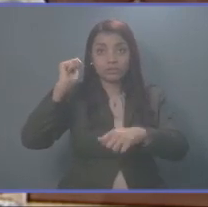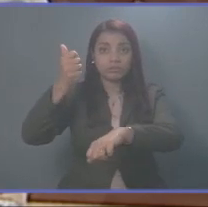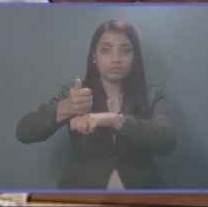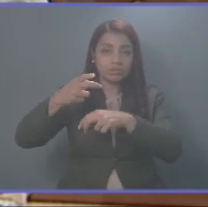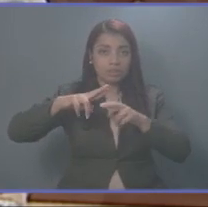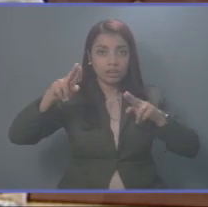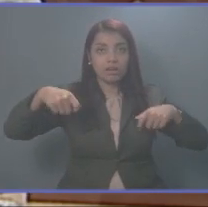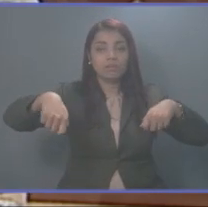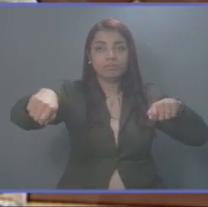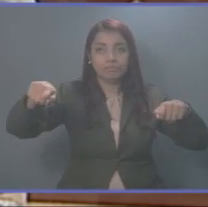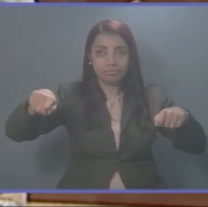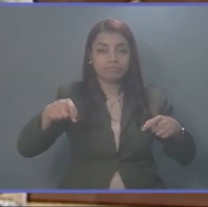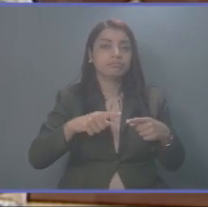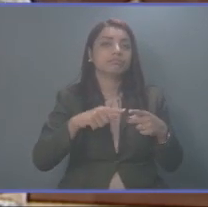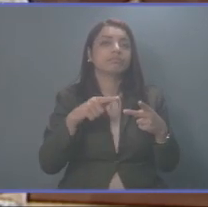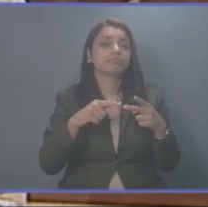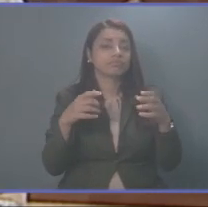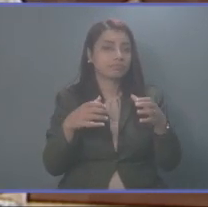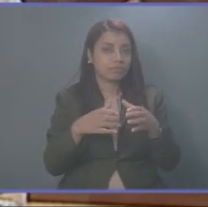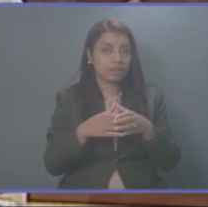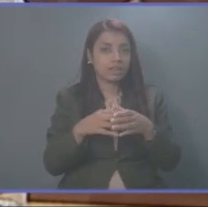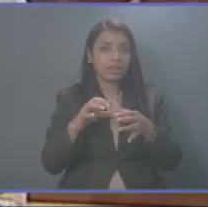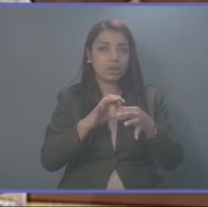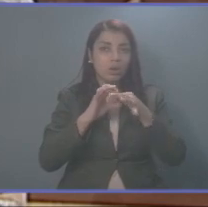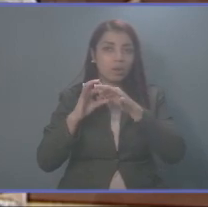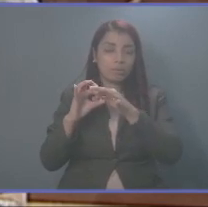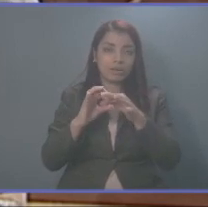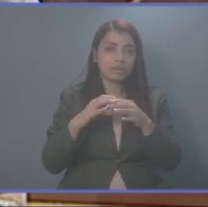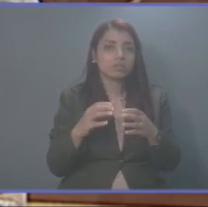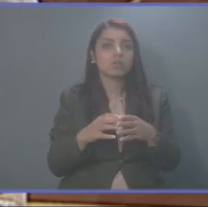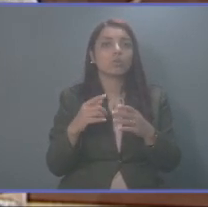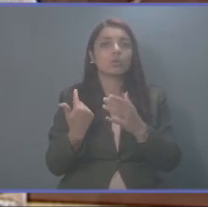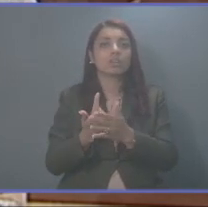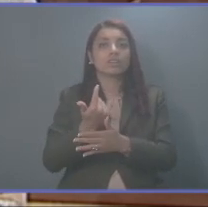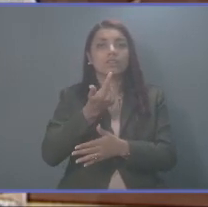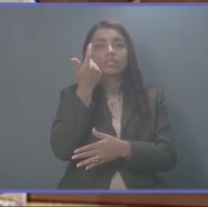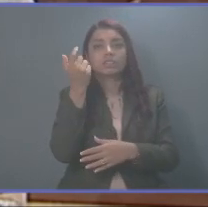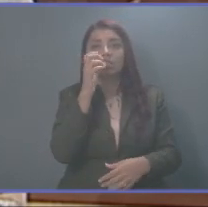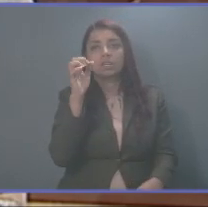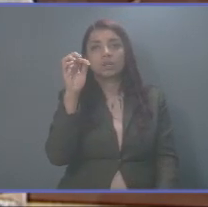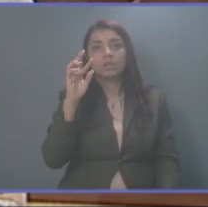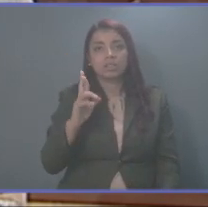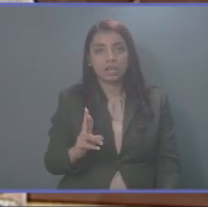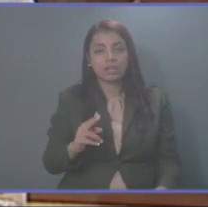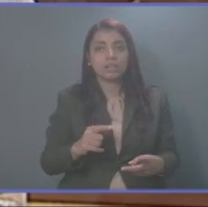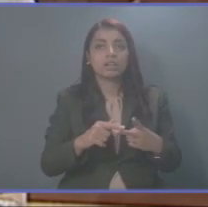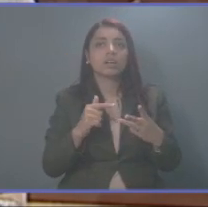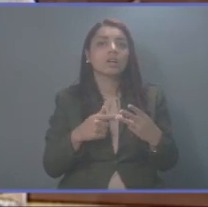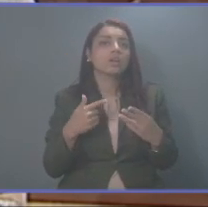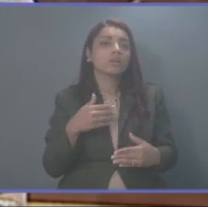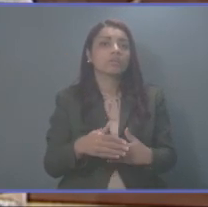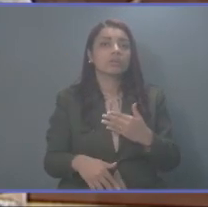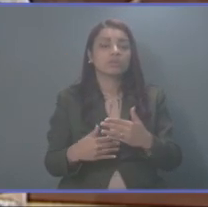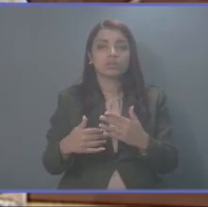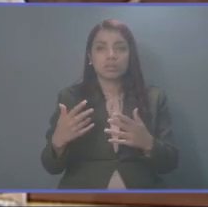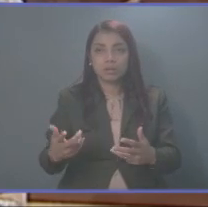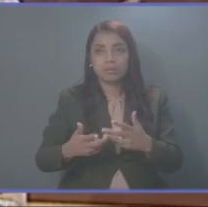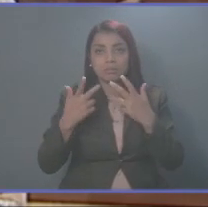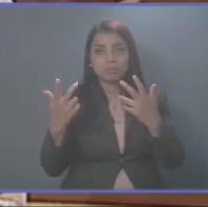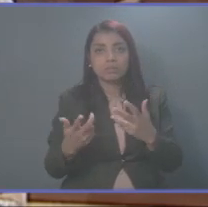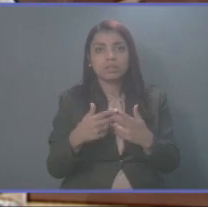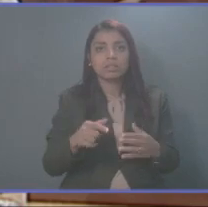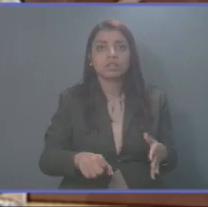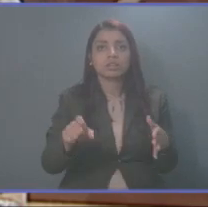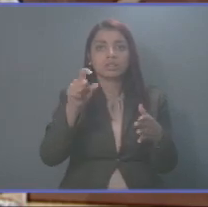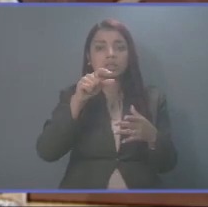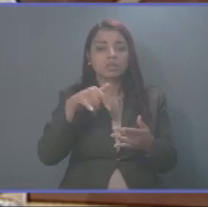Española de Cooperación, la Universidad de Costa Rica y su Centro de Investigación y Capacitación en Administración